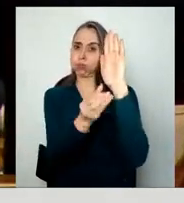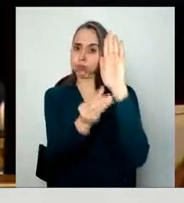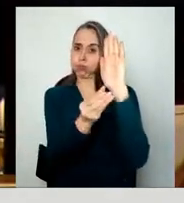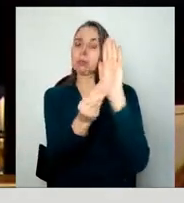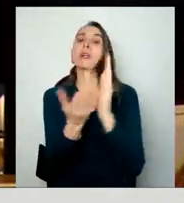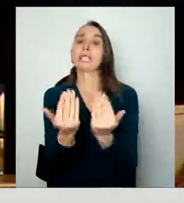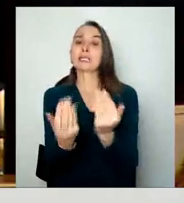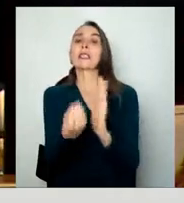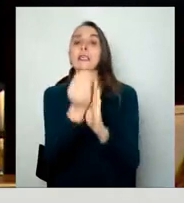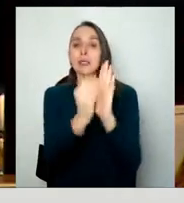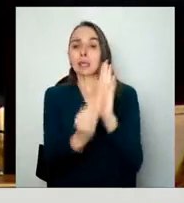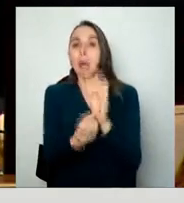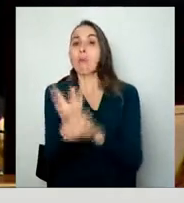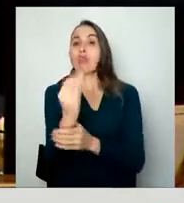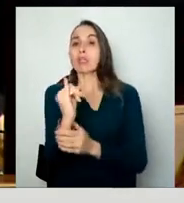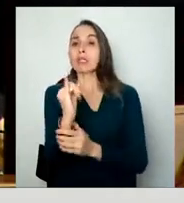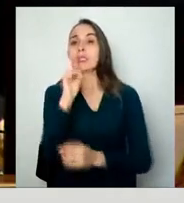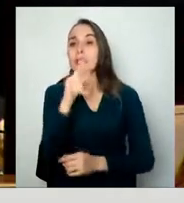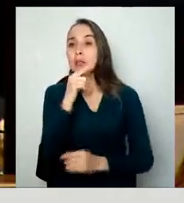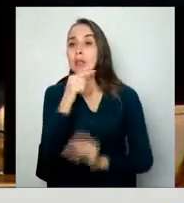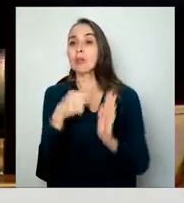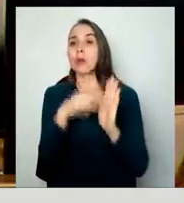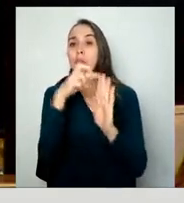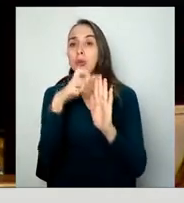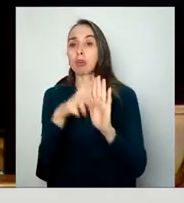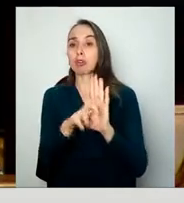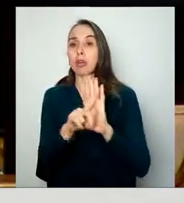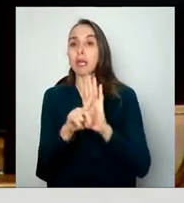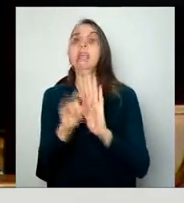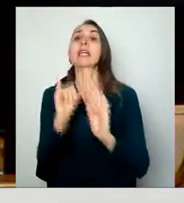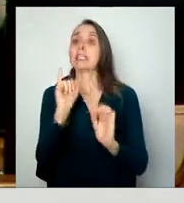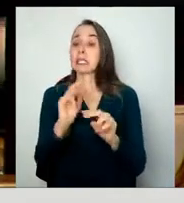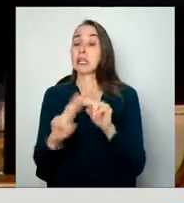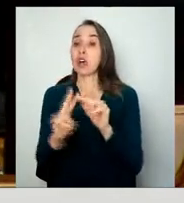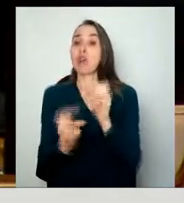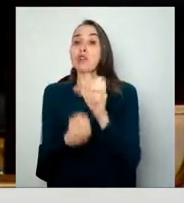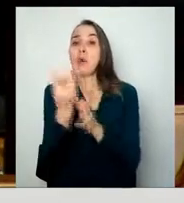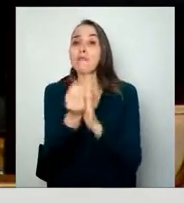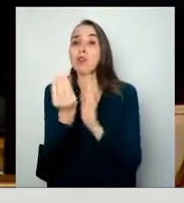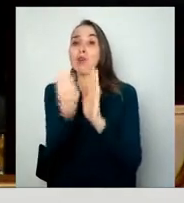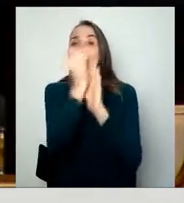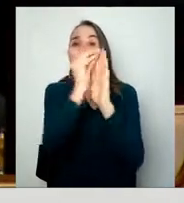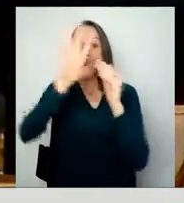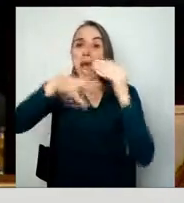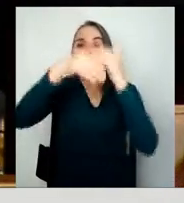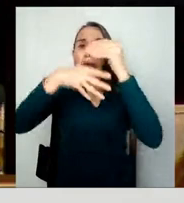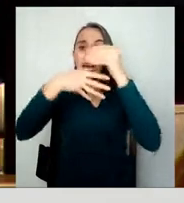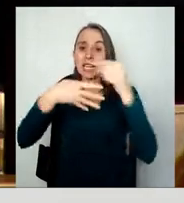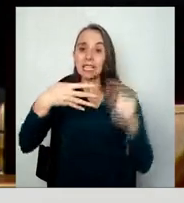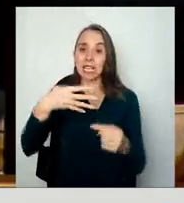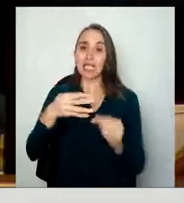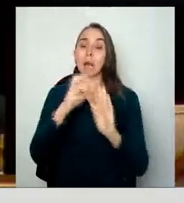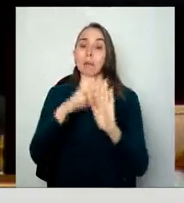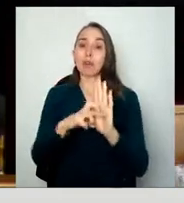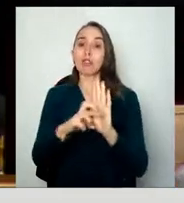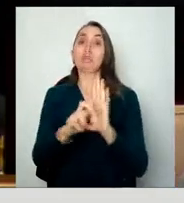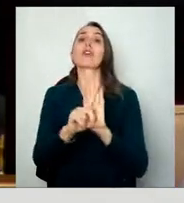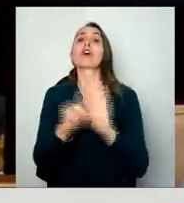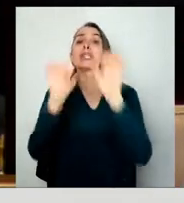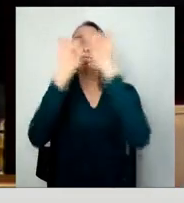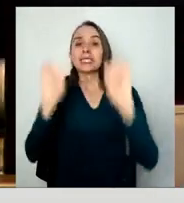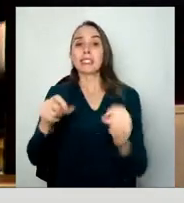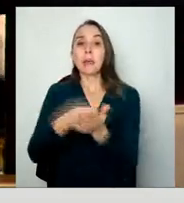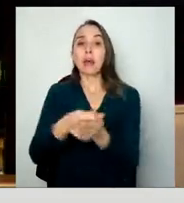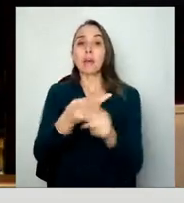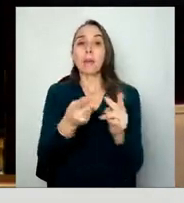como lo hace este proyecto entre las numerosas innovaciones del proyecto se amplía el radio de aplicación del sistema de compras públicas